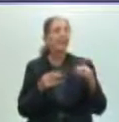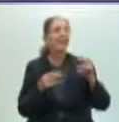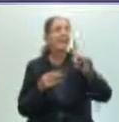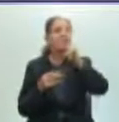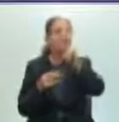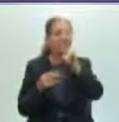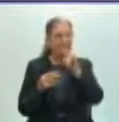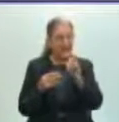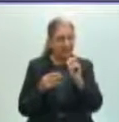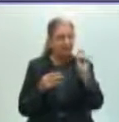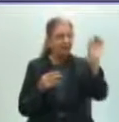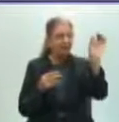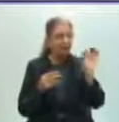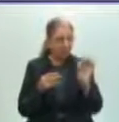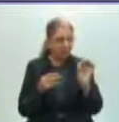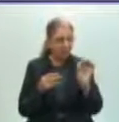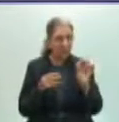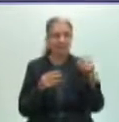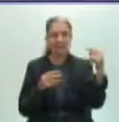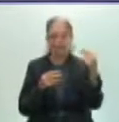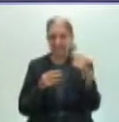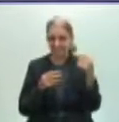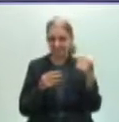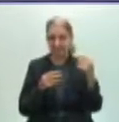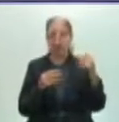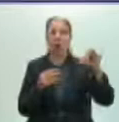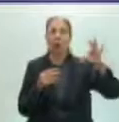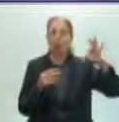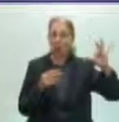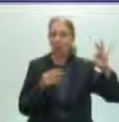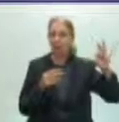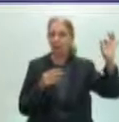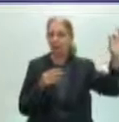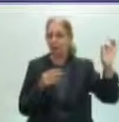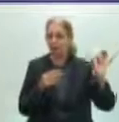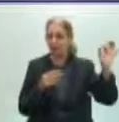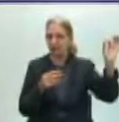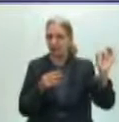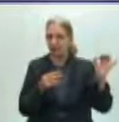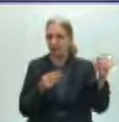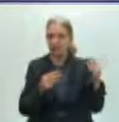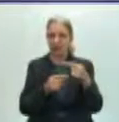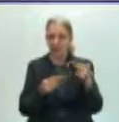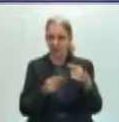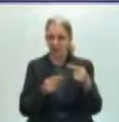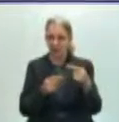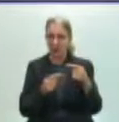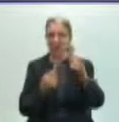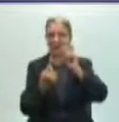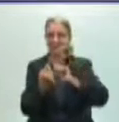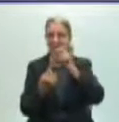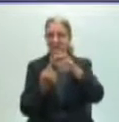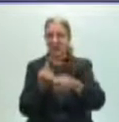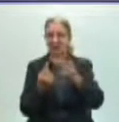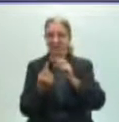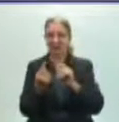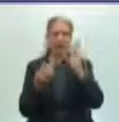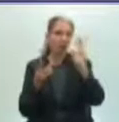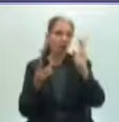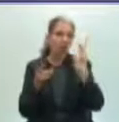porciento dedicado a la cantidad de hectáreas sembradas de malanga excede en 8